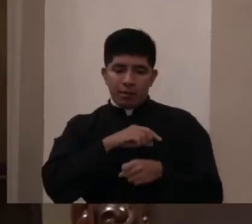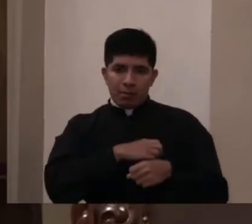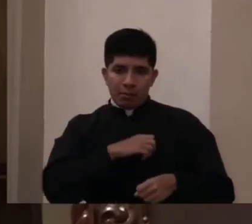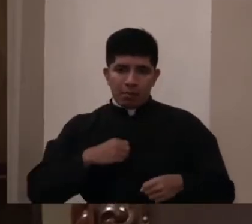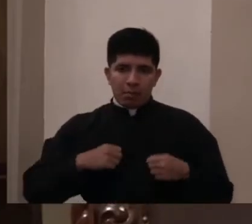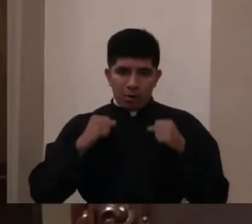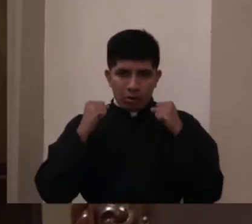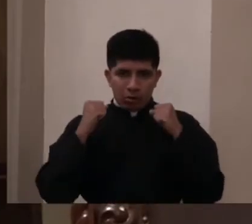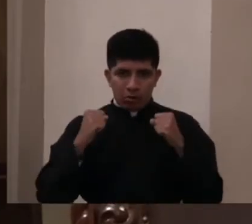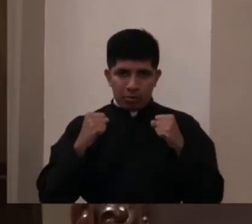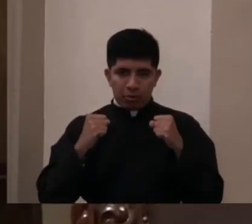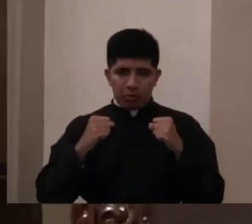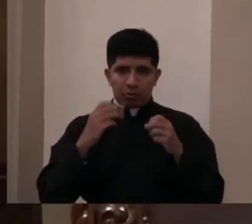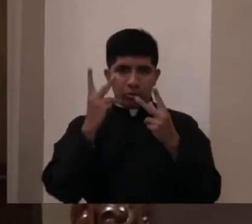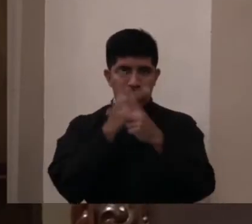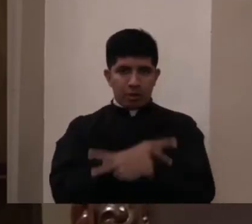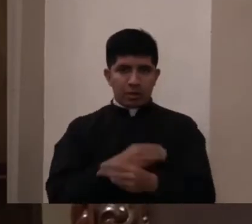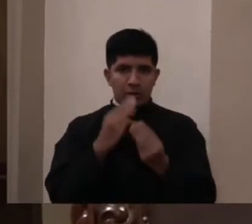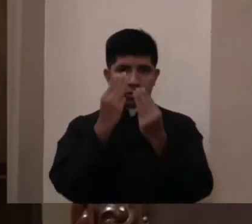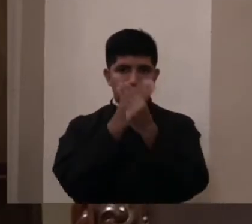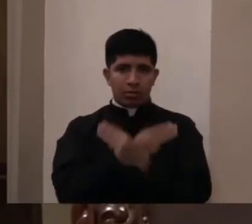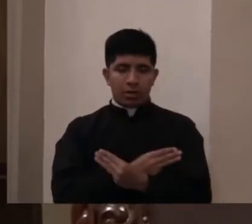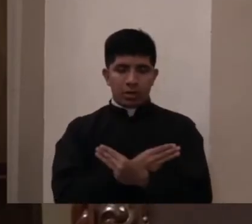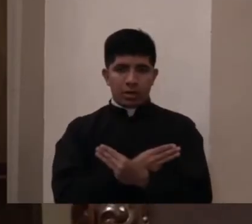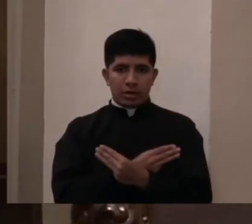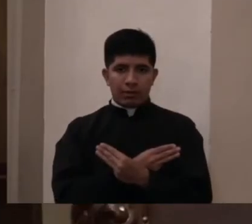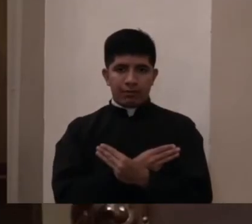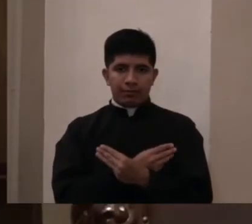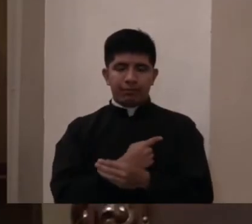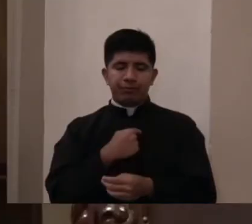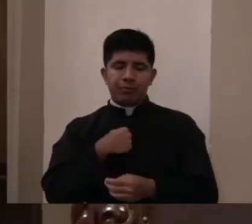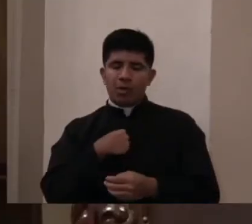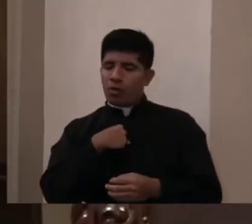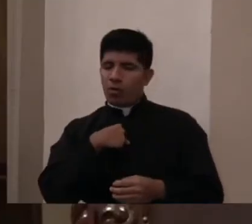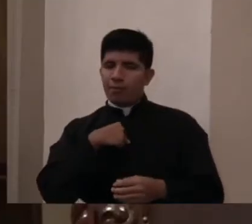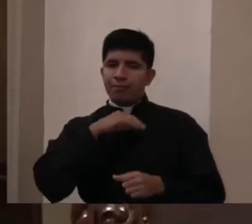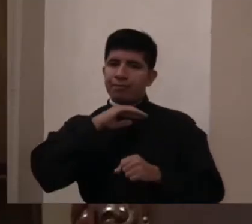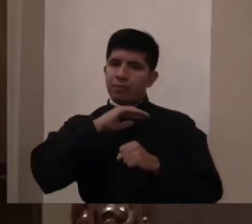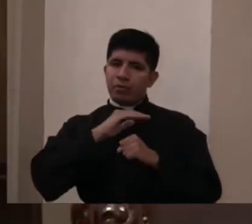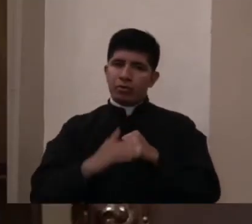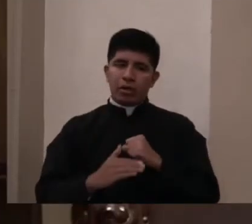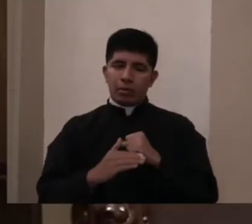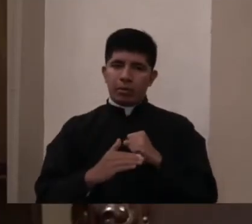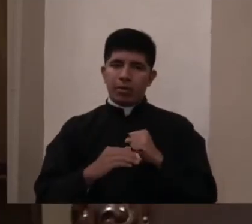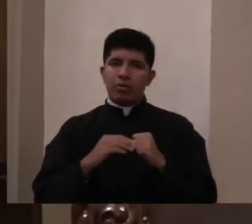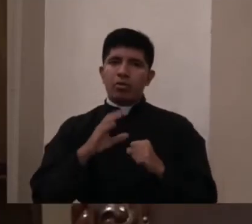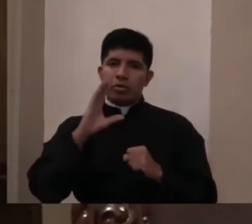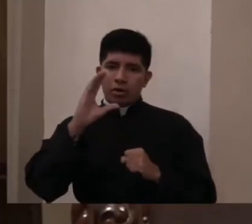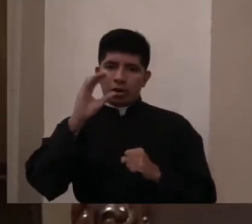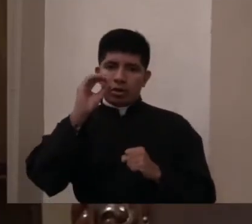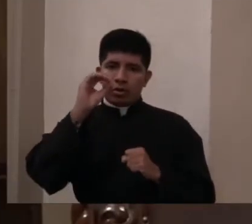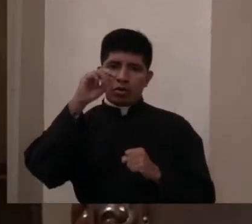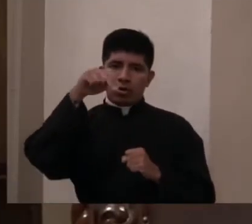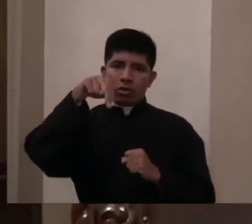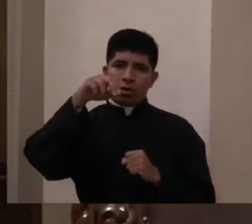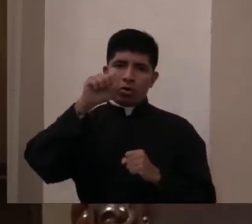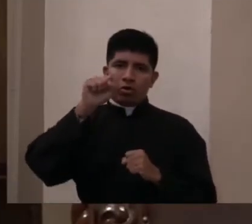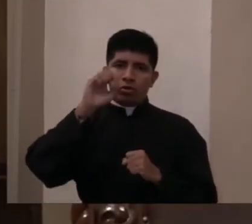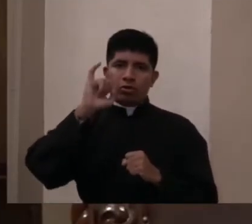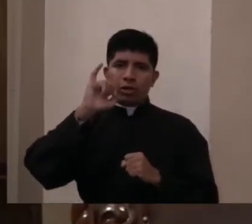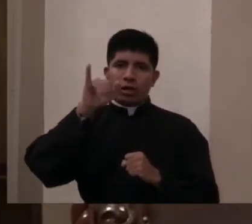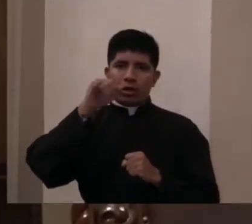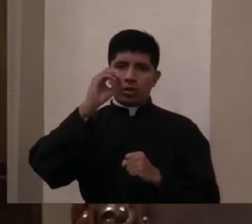los padrinos y madrinas. Y concluyo con la recomendación que nos hace el apóstol